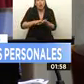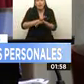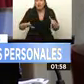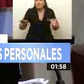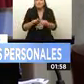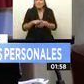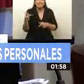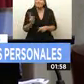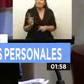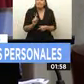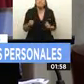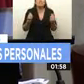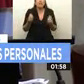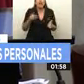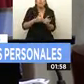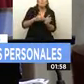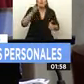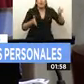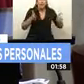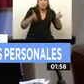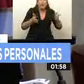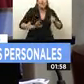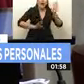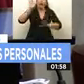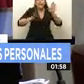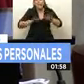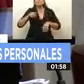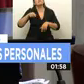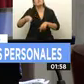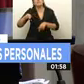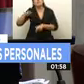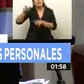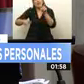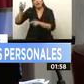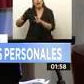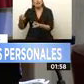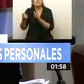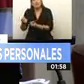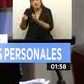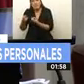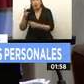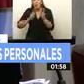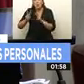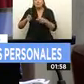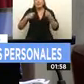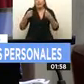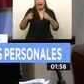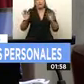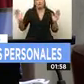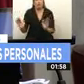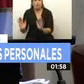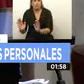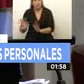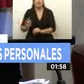adecuada por épocas se bajó la demanda pública a través de la contención del gasto olvidando el